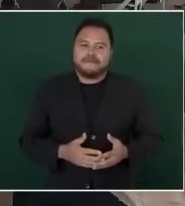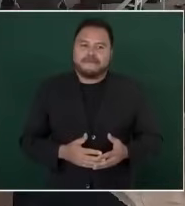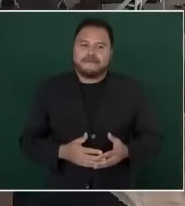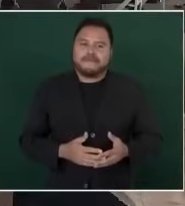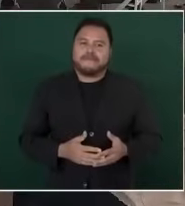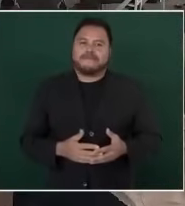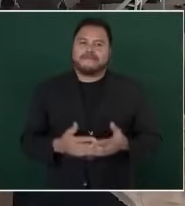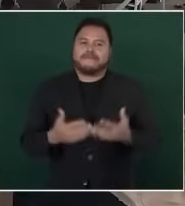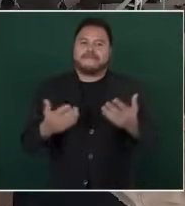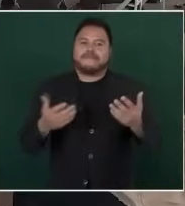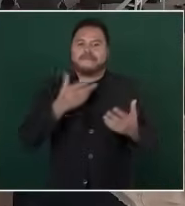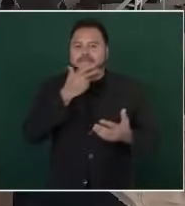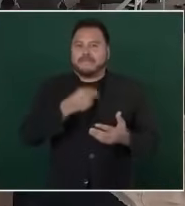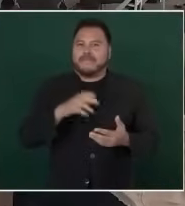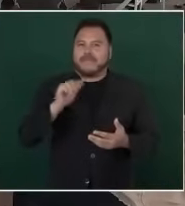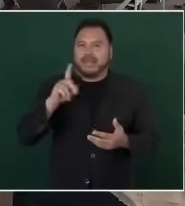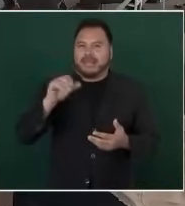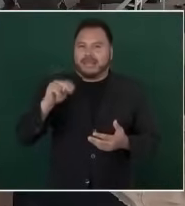Adrián González,